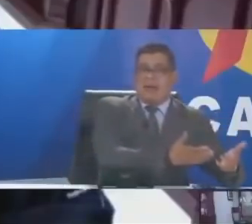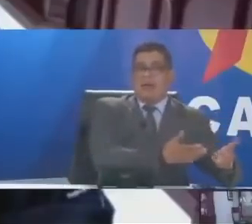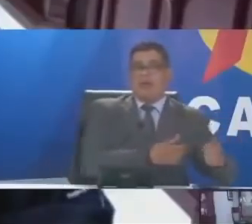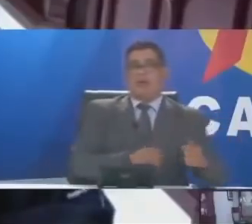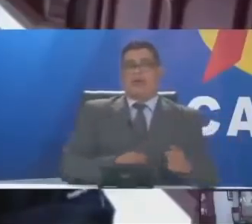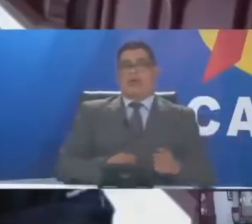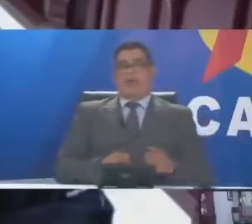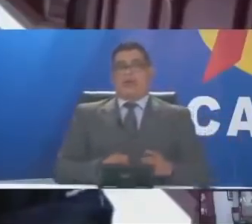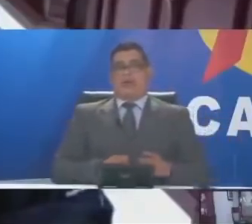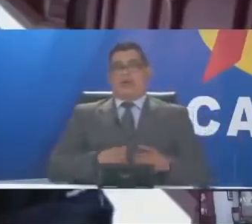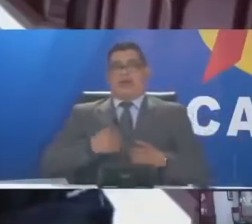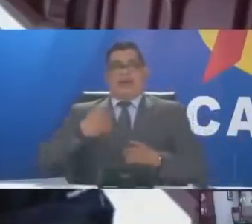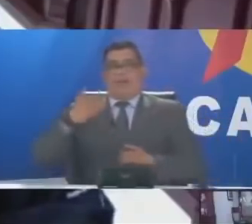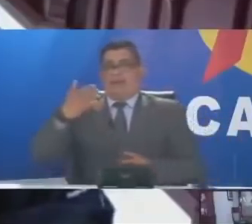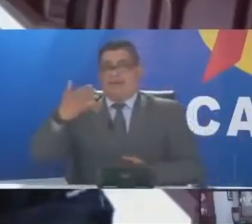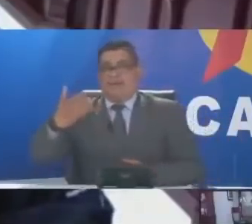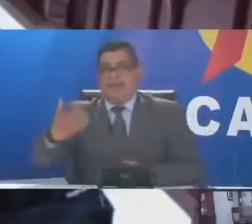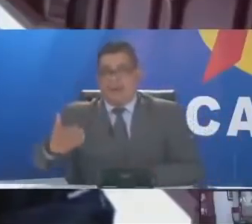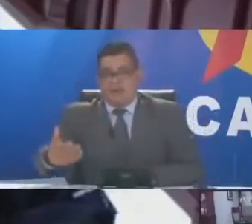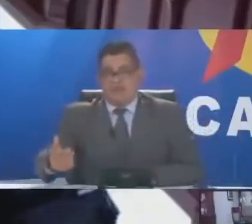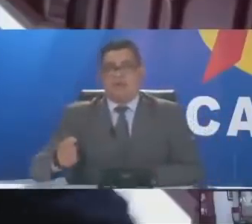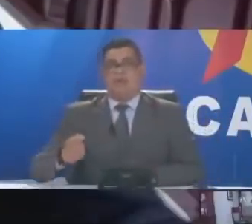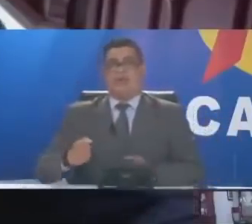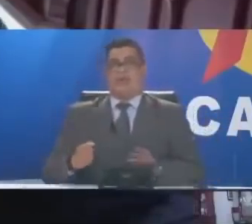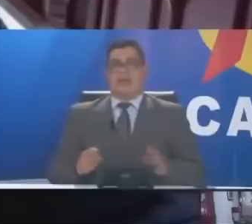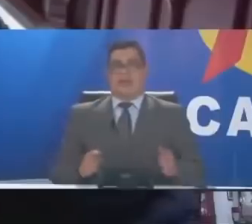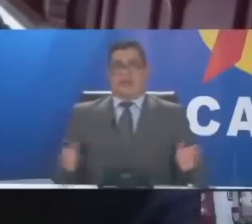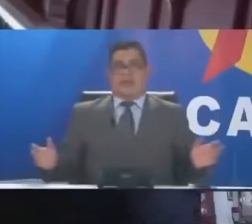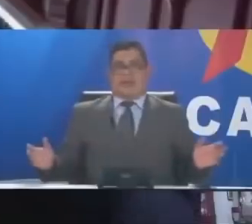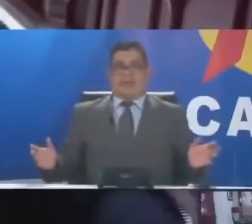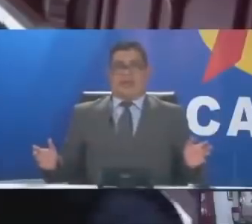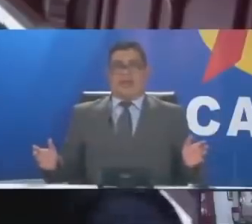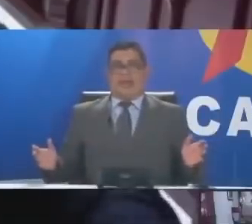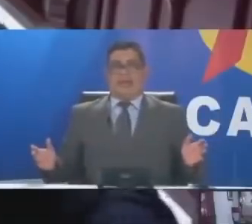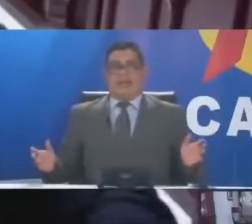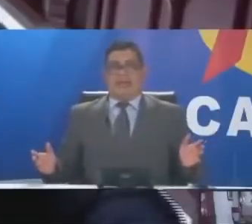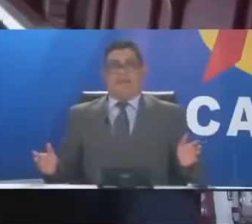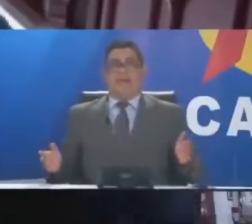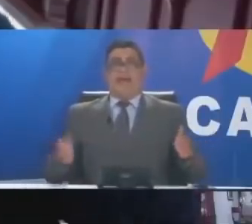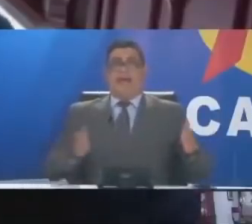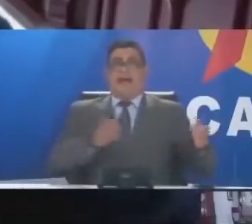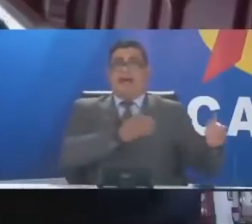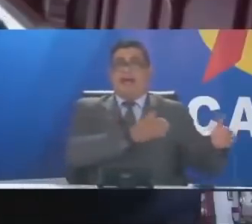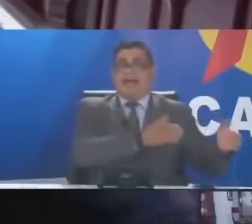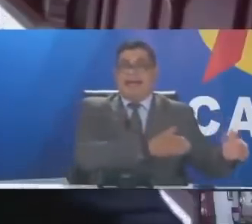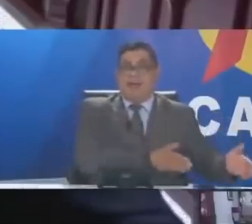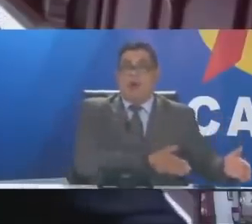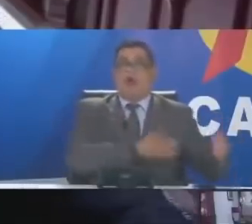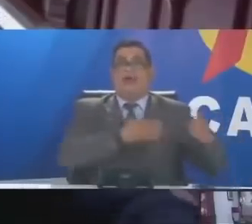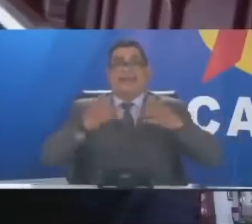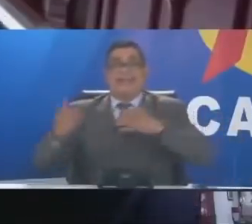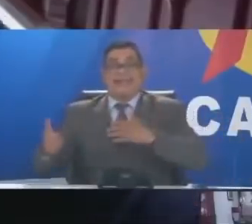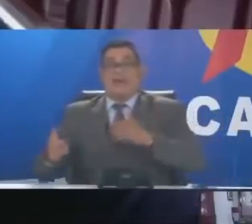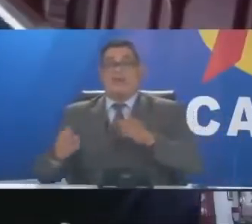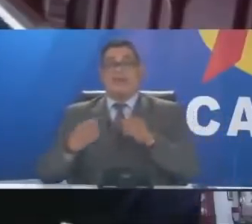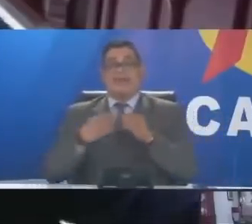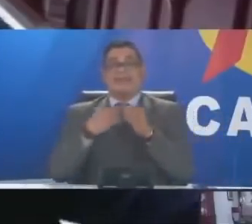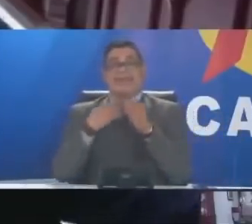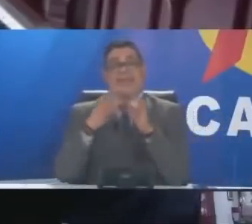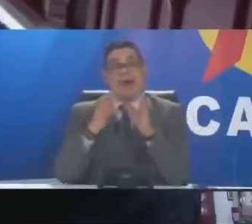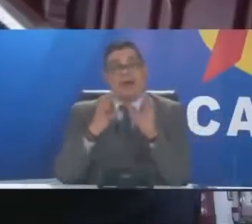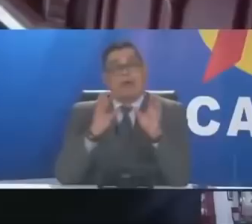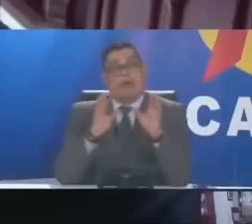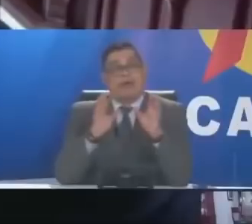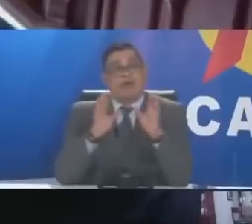legislador al presidente de la comisión de la asamblea legislativa al relator al secretario